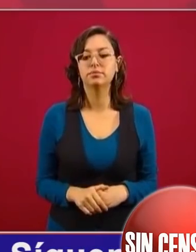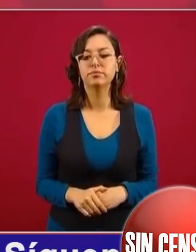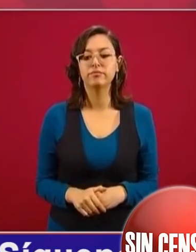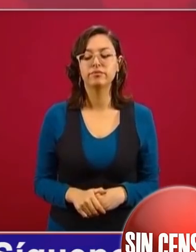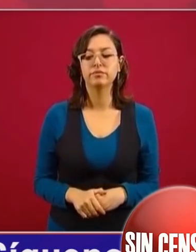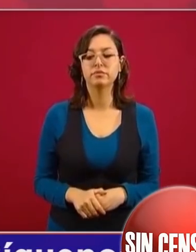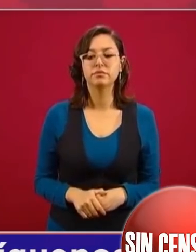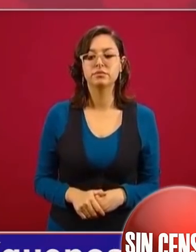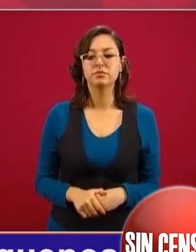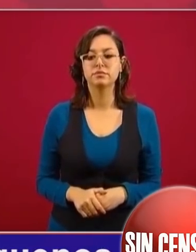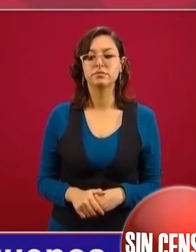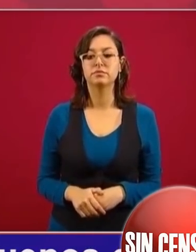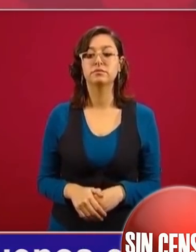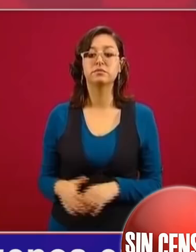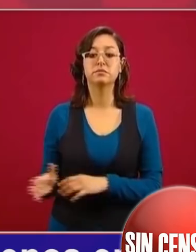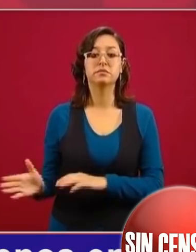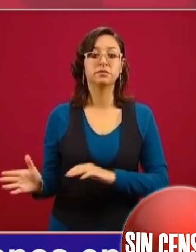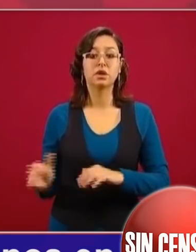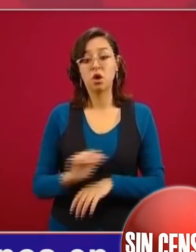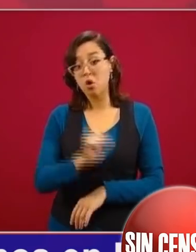En la refinería